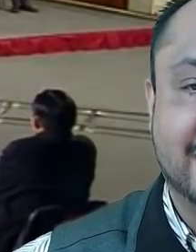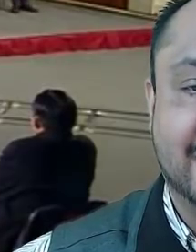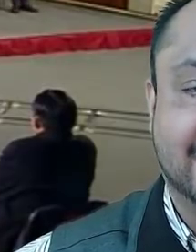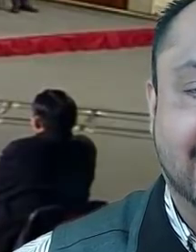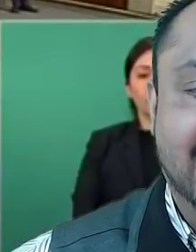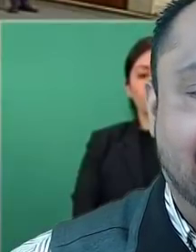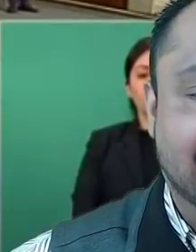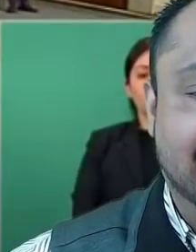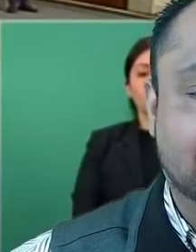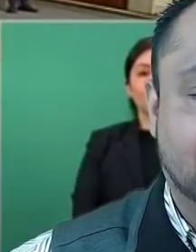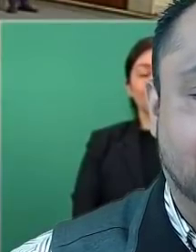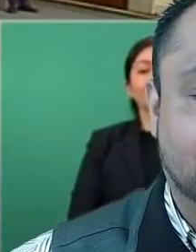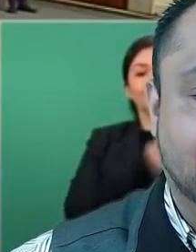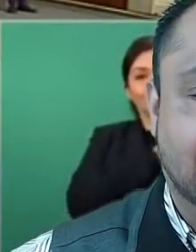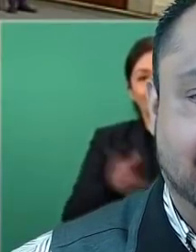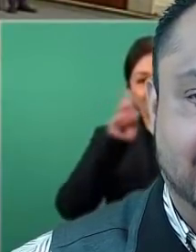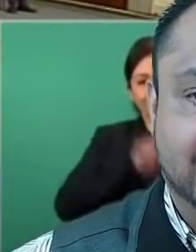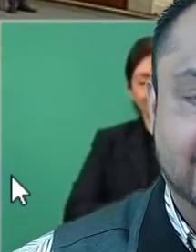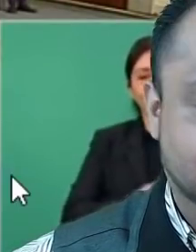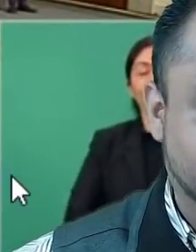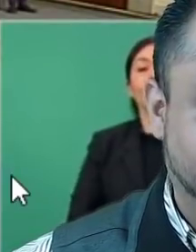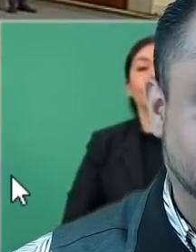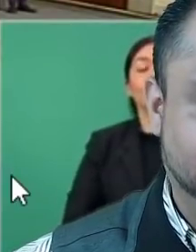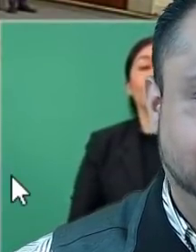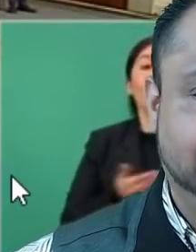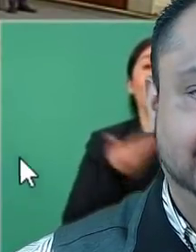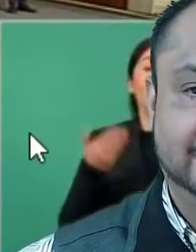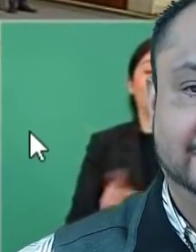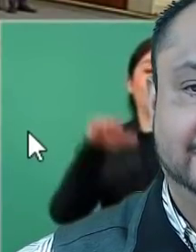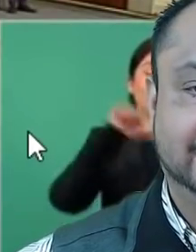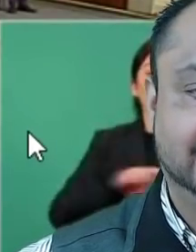el presidente adelante por favor con el audio